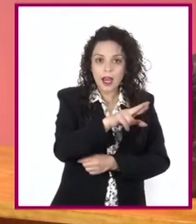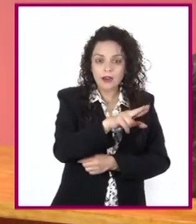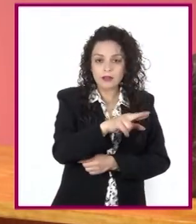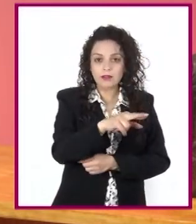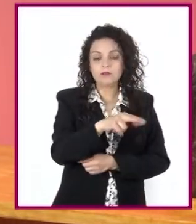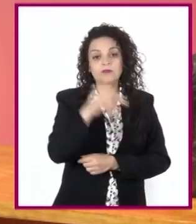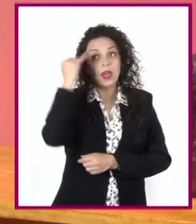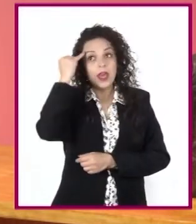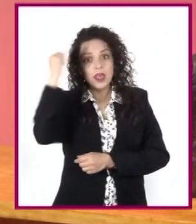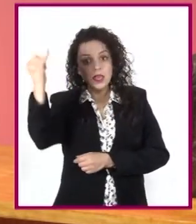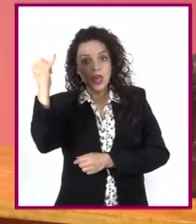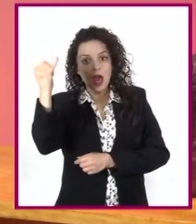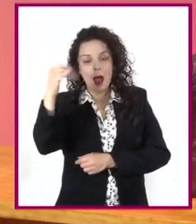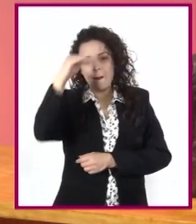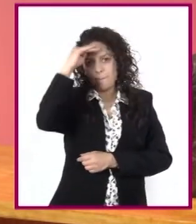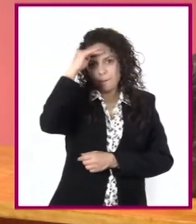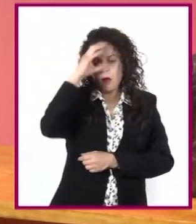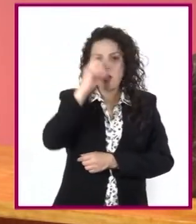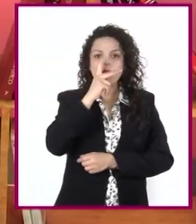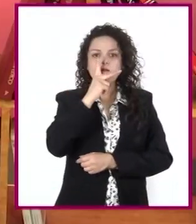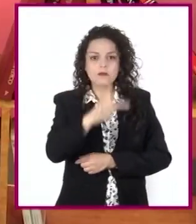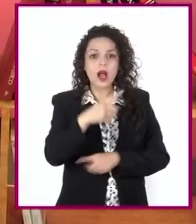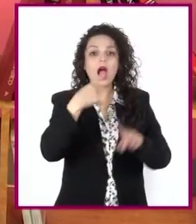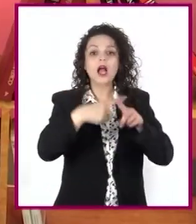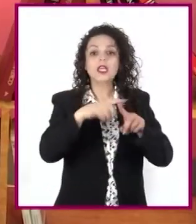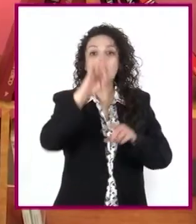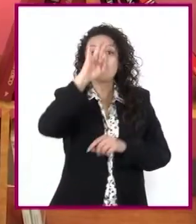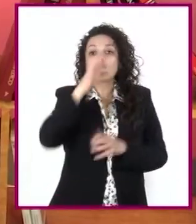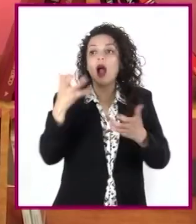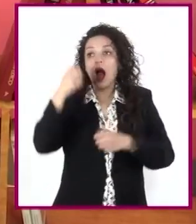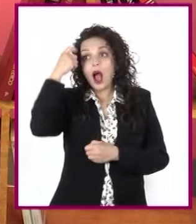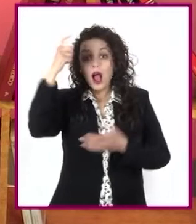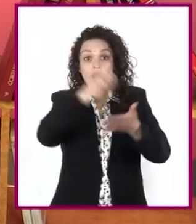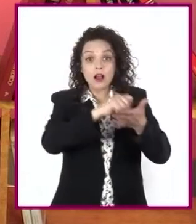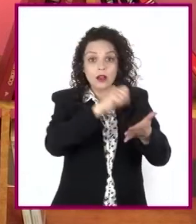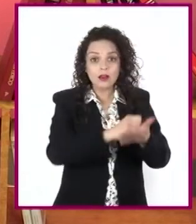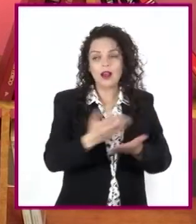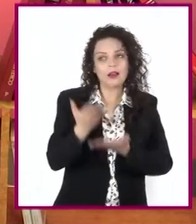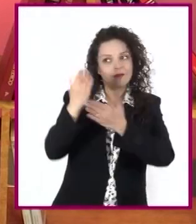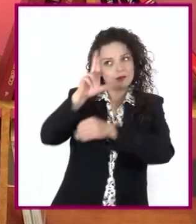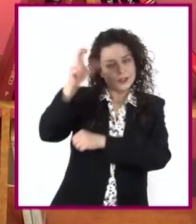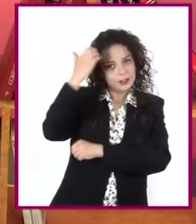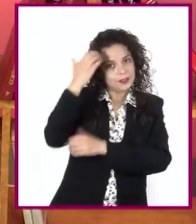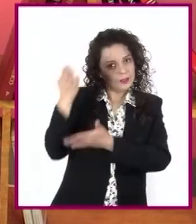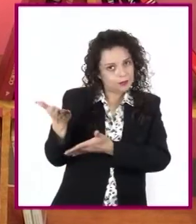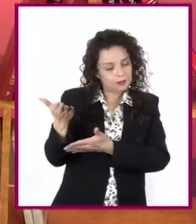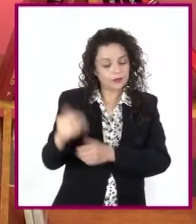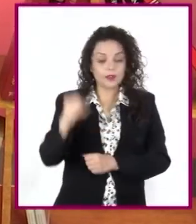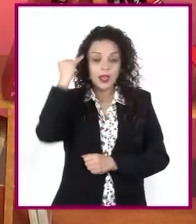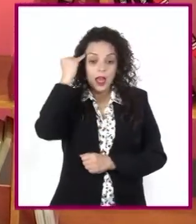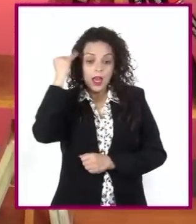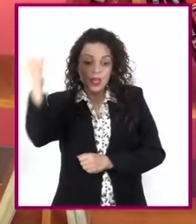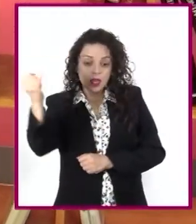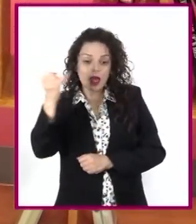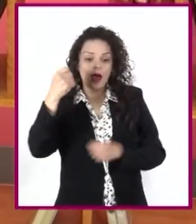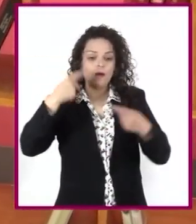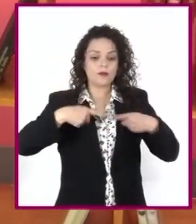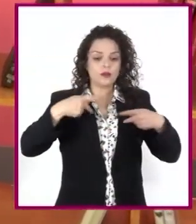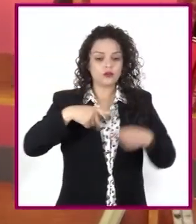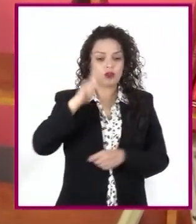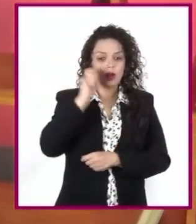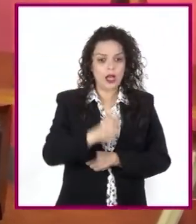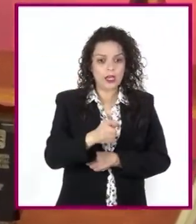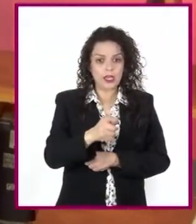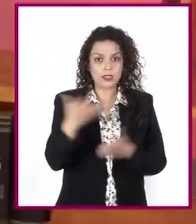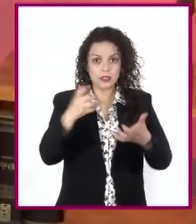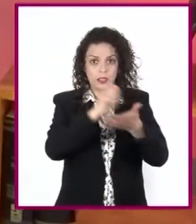idea, pensamiento o frase. Si agregan a su monografía una frase de alguien reconocido, deberán mencionar